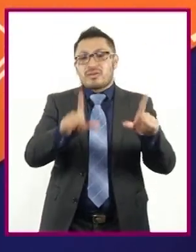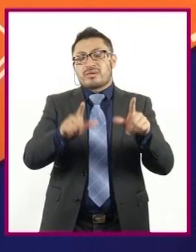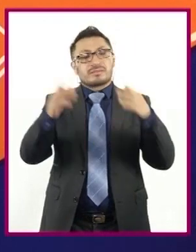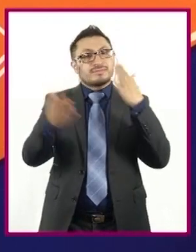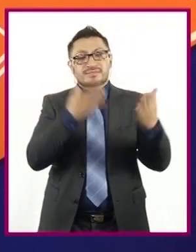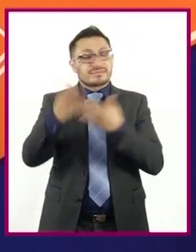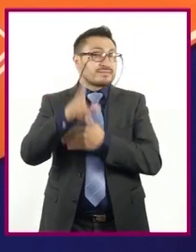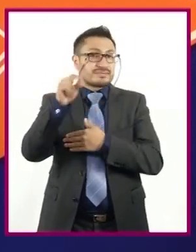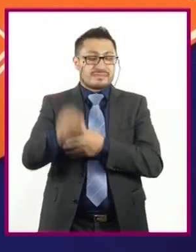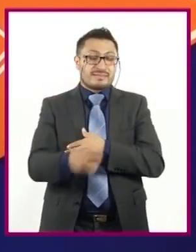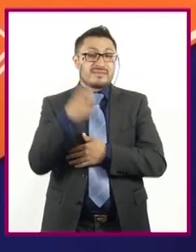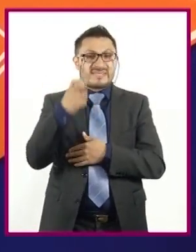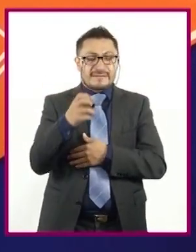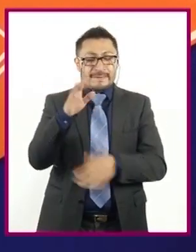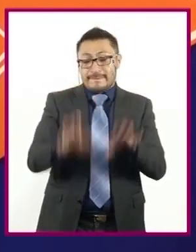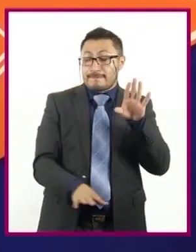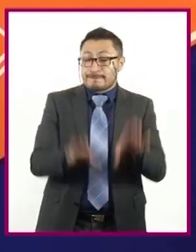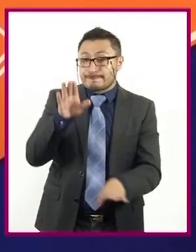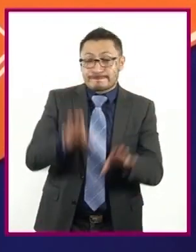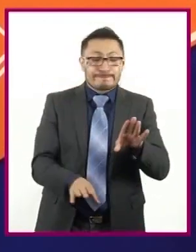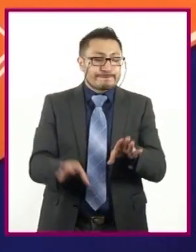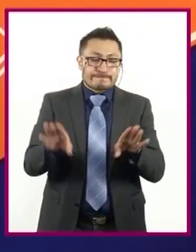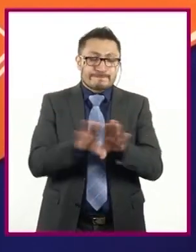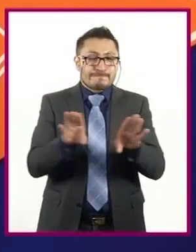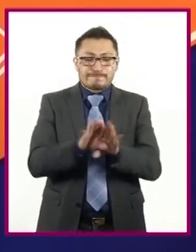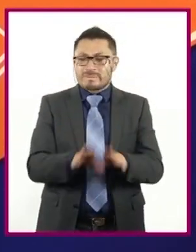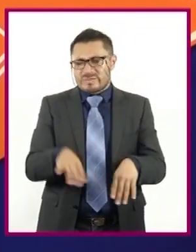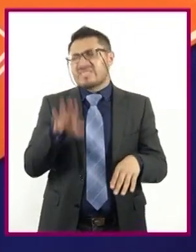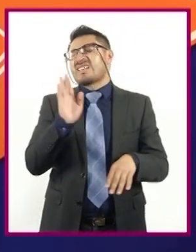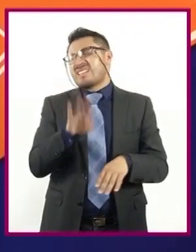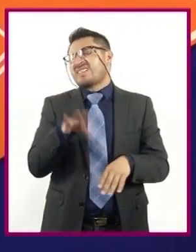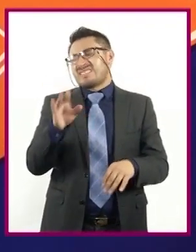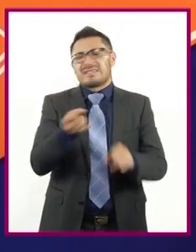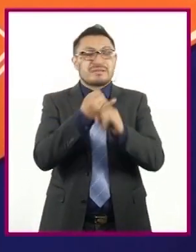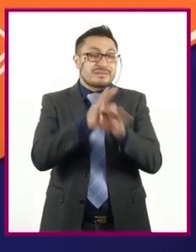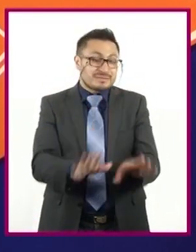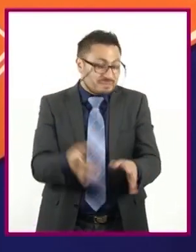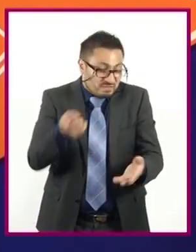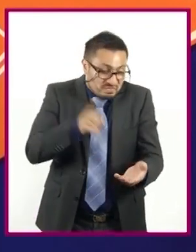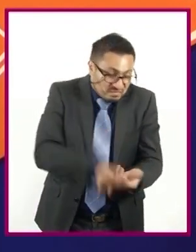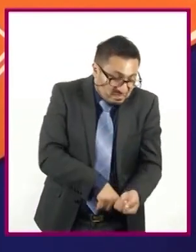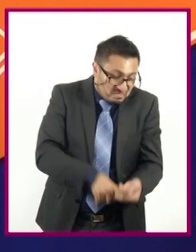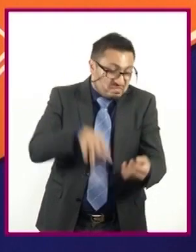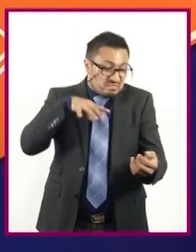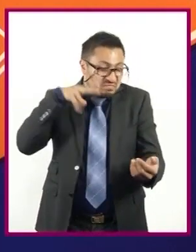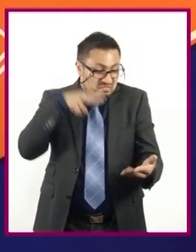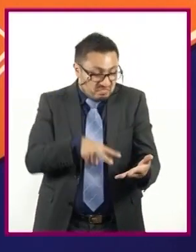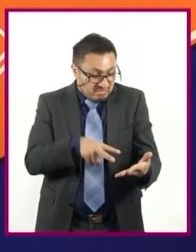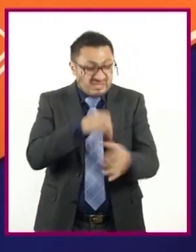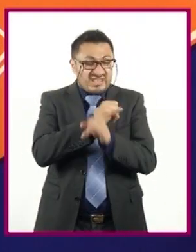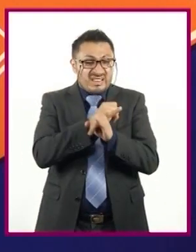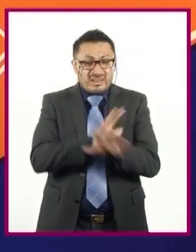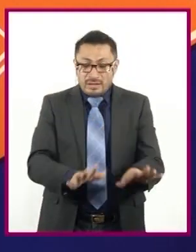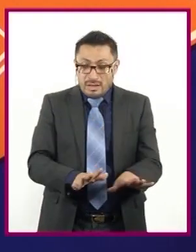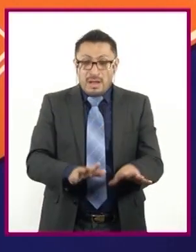estudio, ya que en ocasiones nos dejamos llevar por la información que contiene una fuente de consulta o un texto